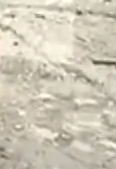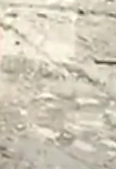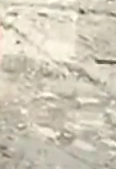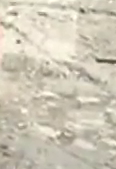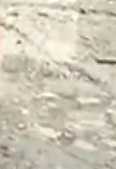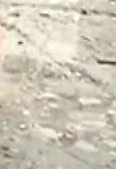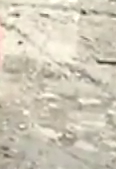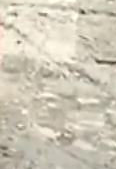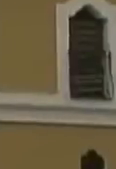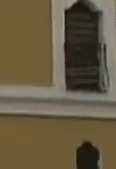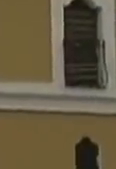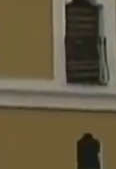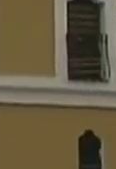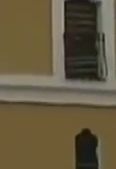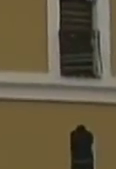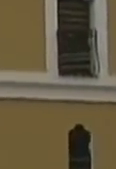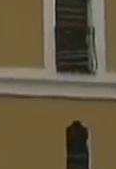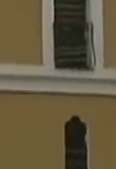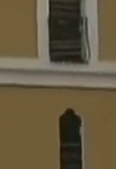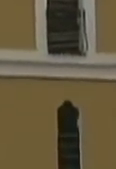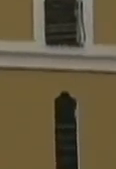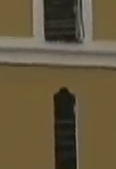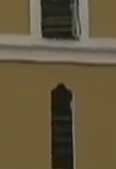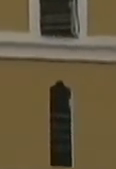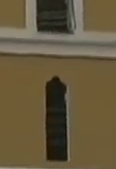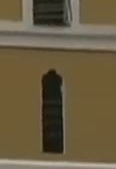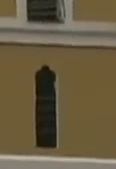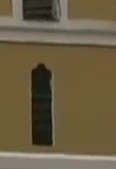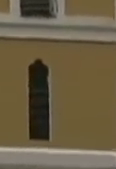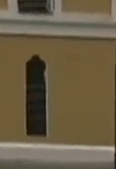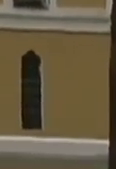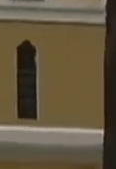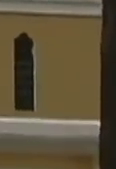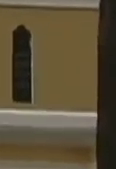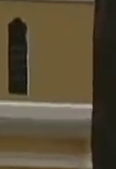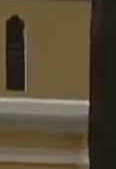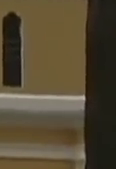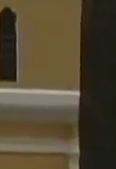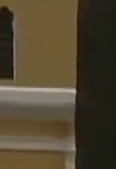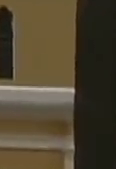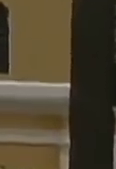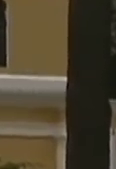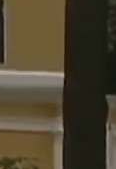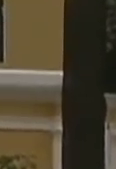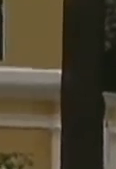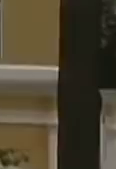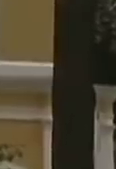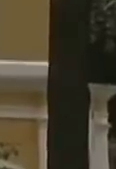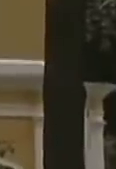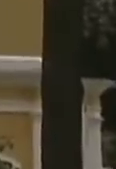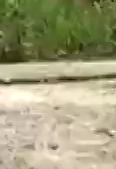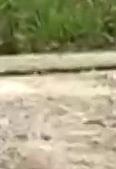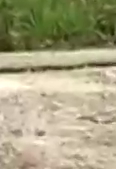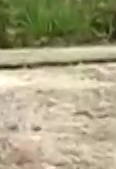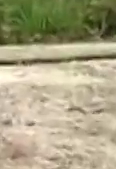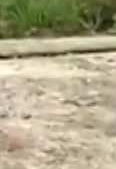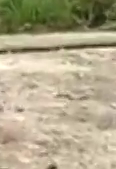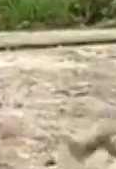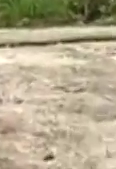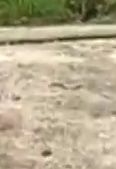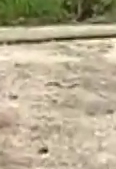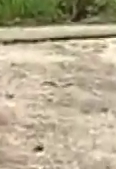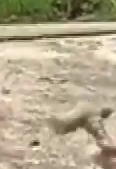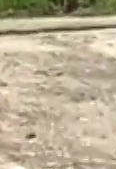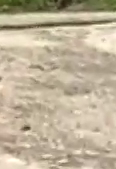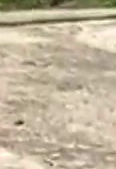también para el rescate, no solo patrimonial, sino para enaltecer las manifestaciones culturales, el arte, el compartir con